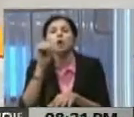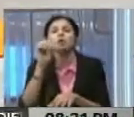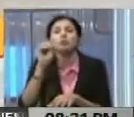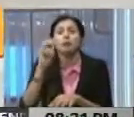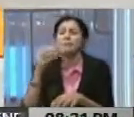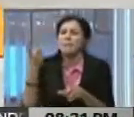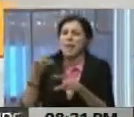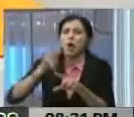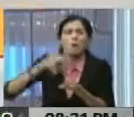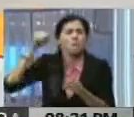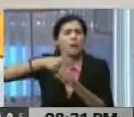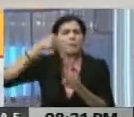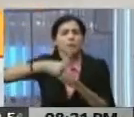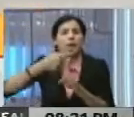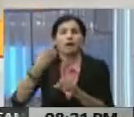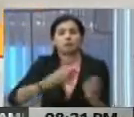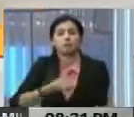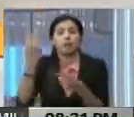golpeada y terminó la clínica ayer.